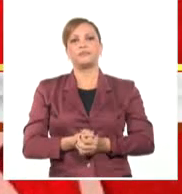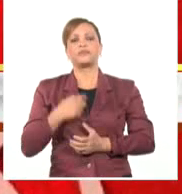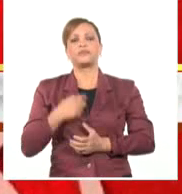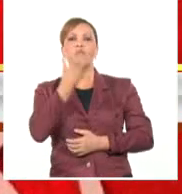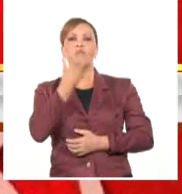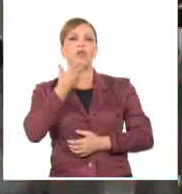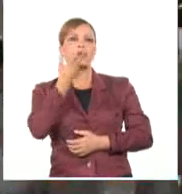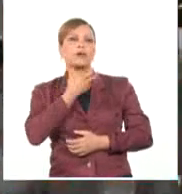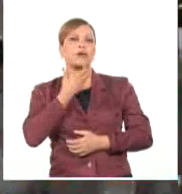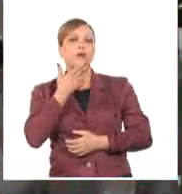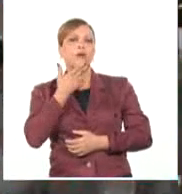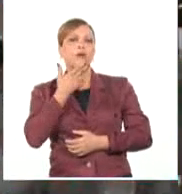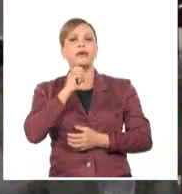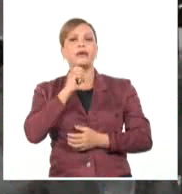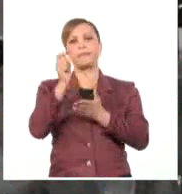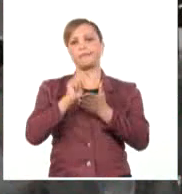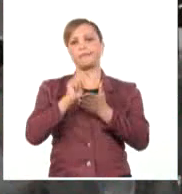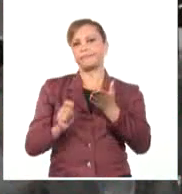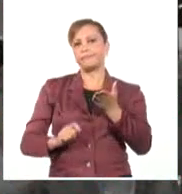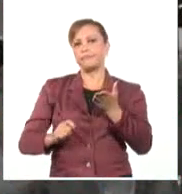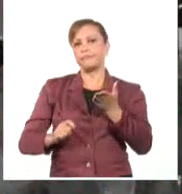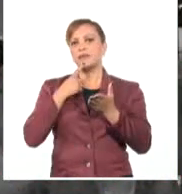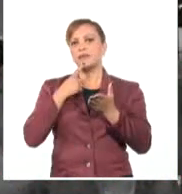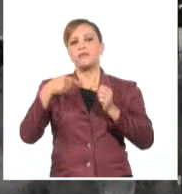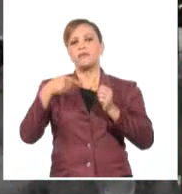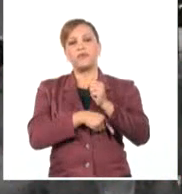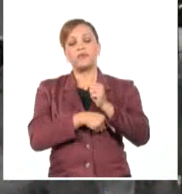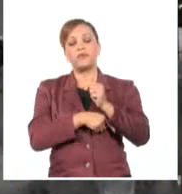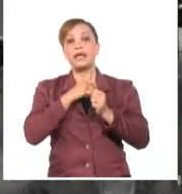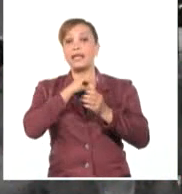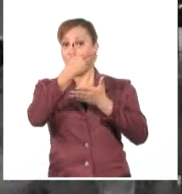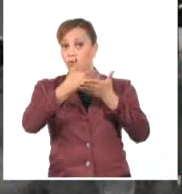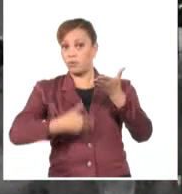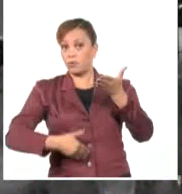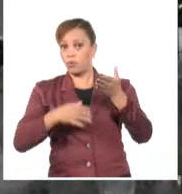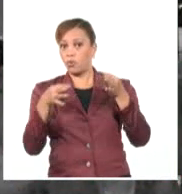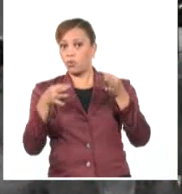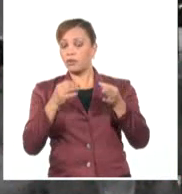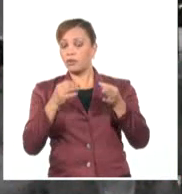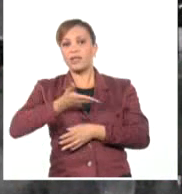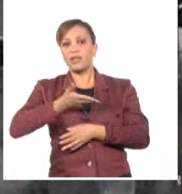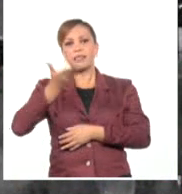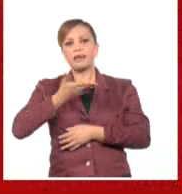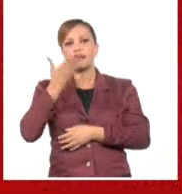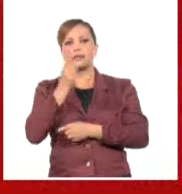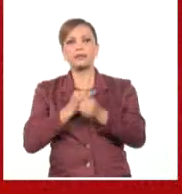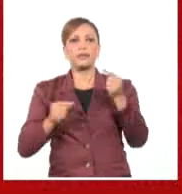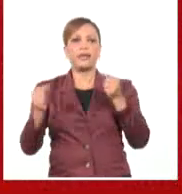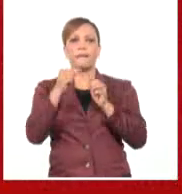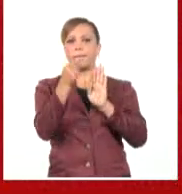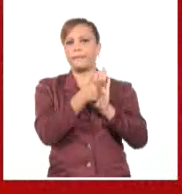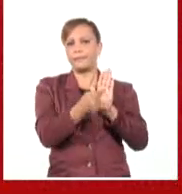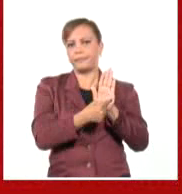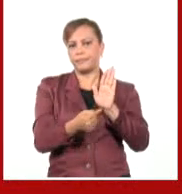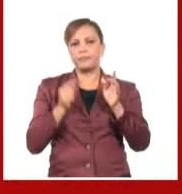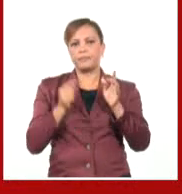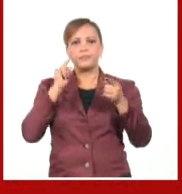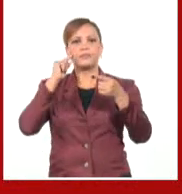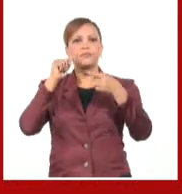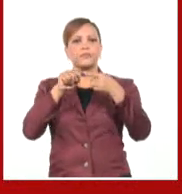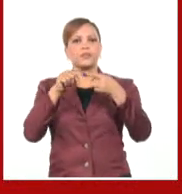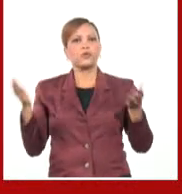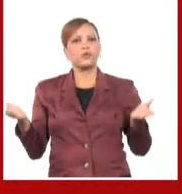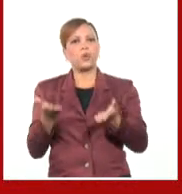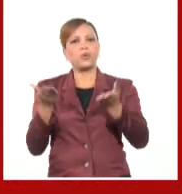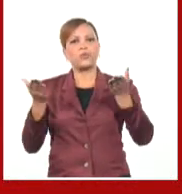profético, movilizador y profundo, el Manifiesto Comunista es una declaración de principios. La meta es construir la nueva